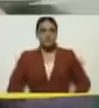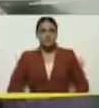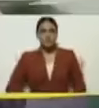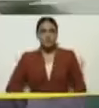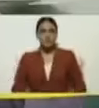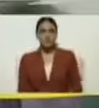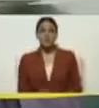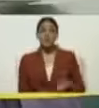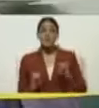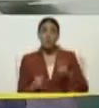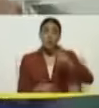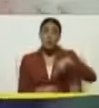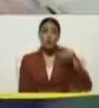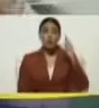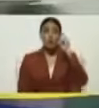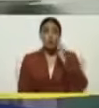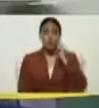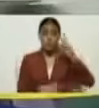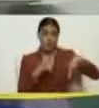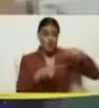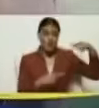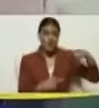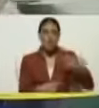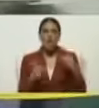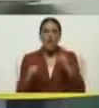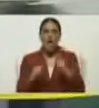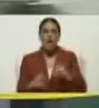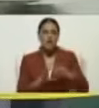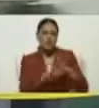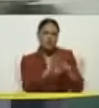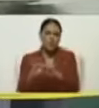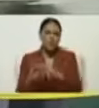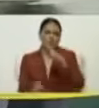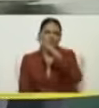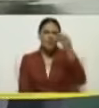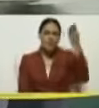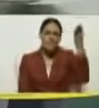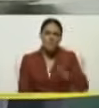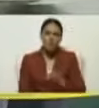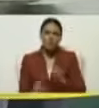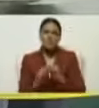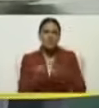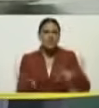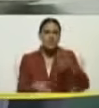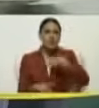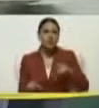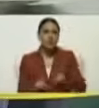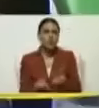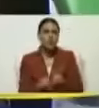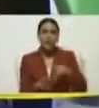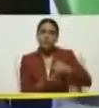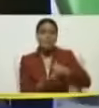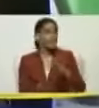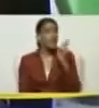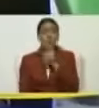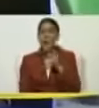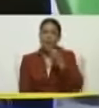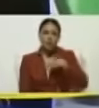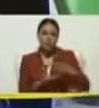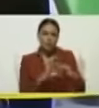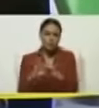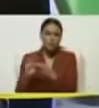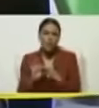bolivarianismo y el chavismo está totalmente unificado, sin una sola fisura. Estamos